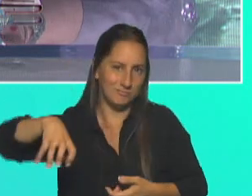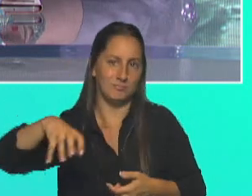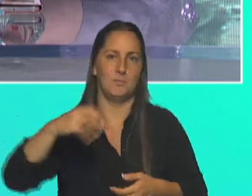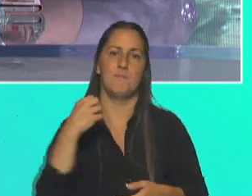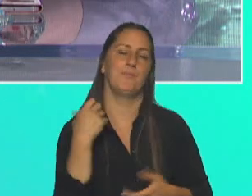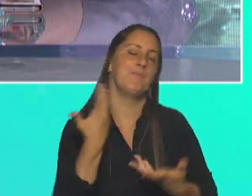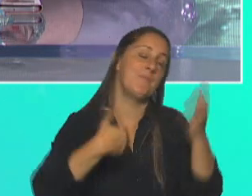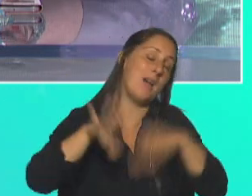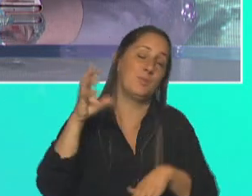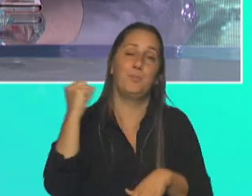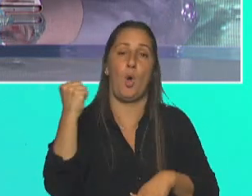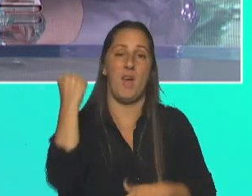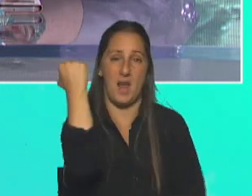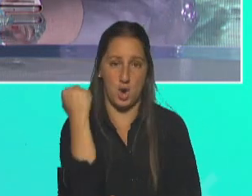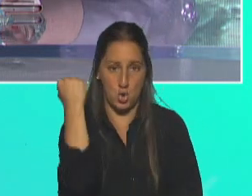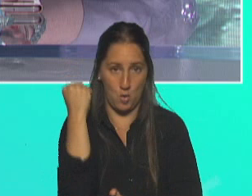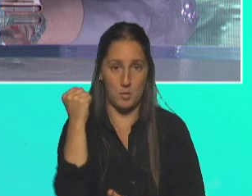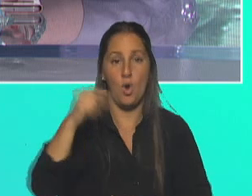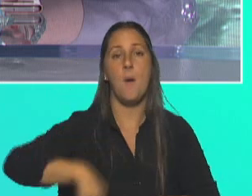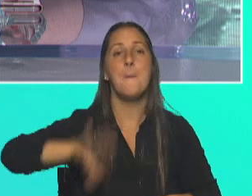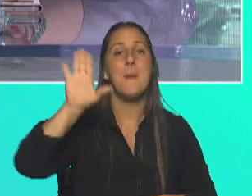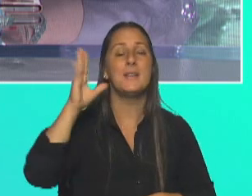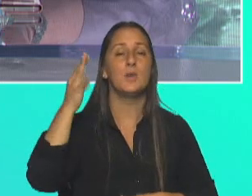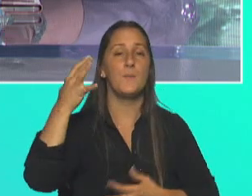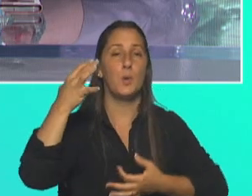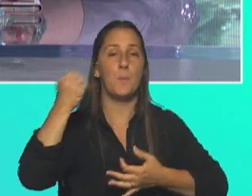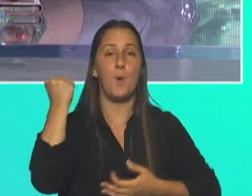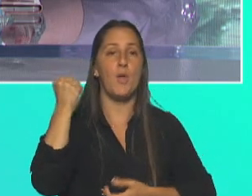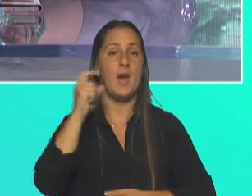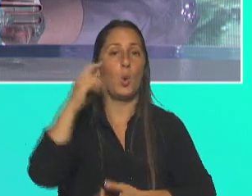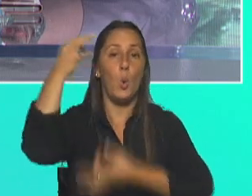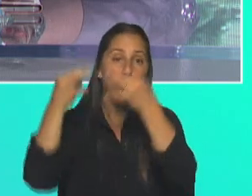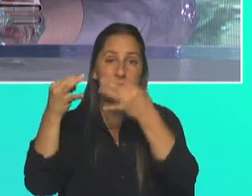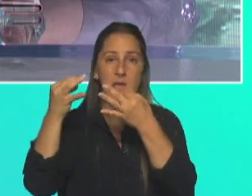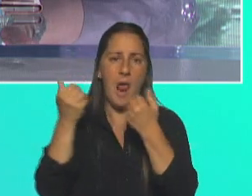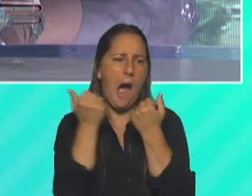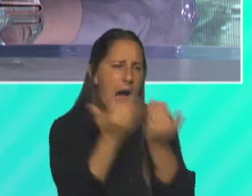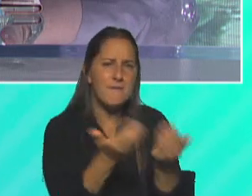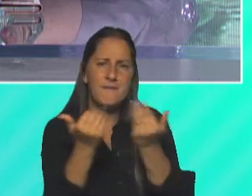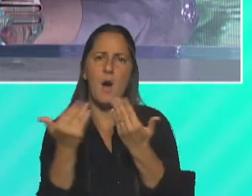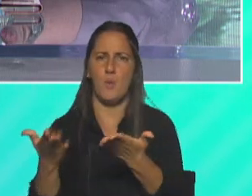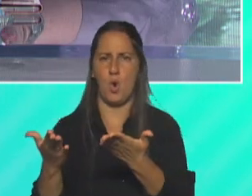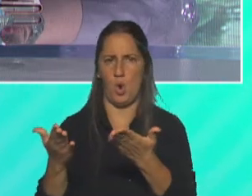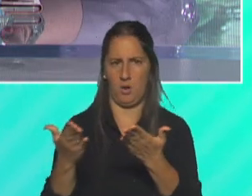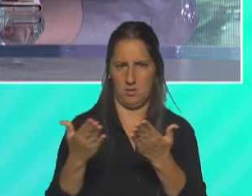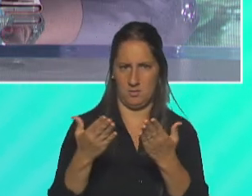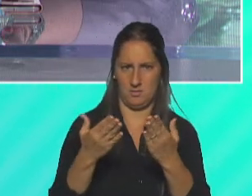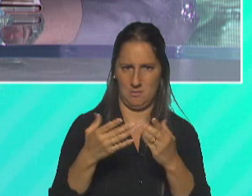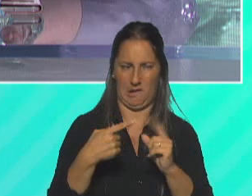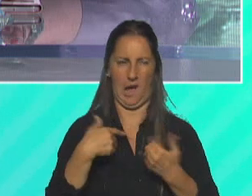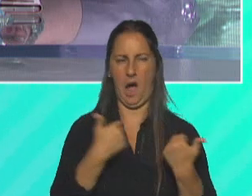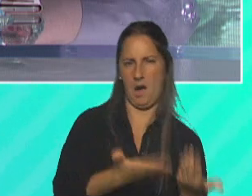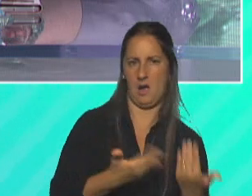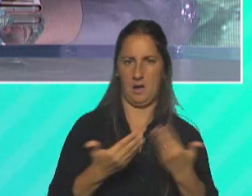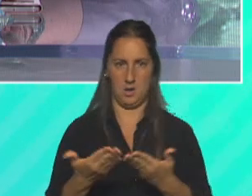poderes económicos. Hoy lo que tenemos es un poder judicial al servicio de estos poderes fácticos. No estoy hablando solo de